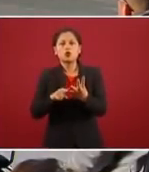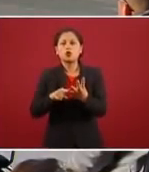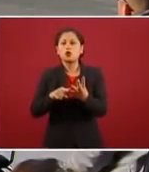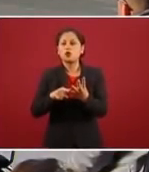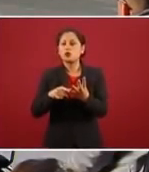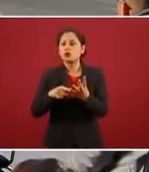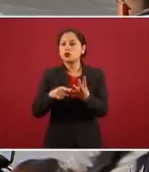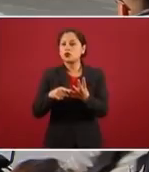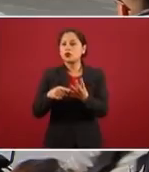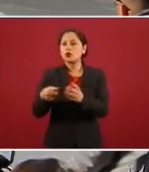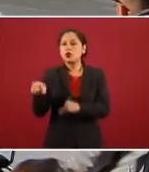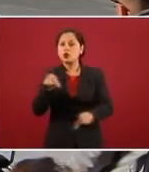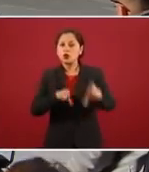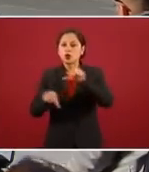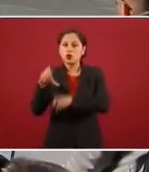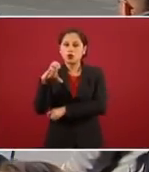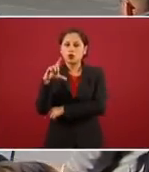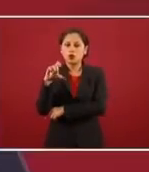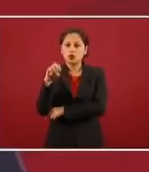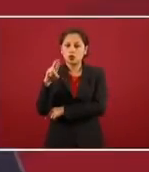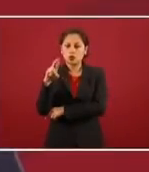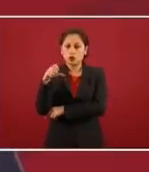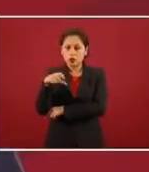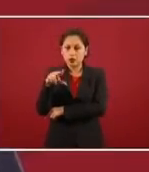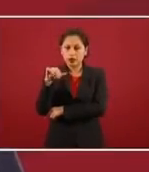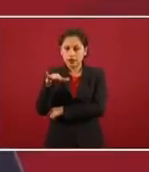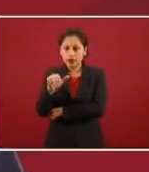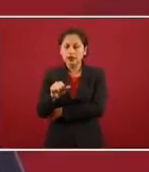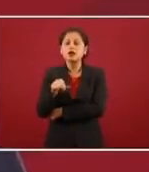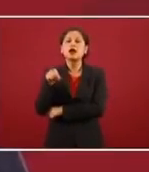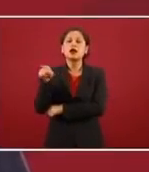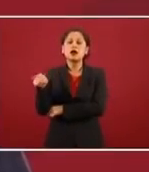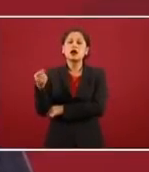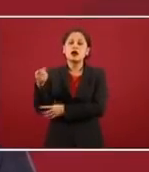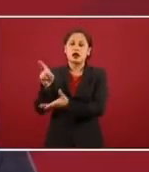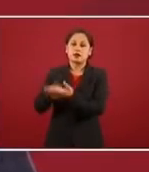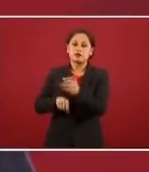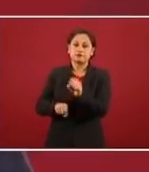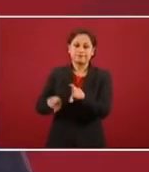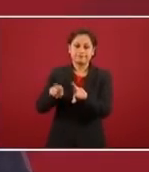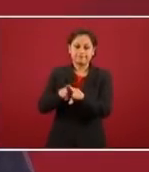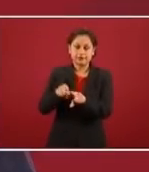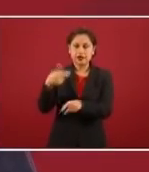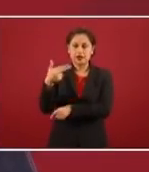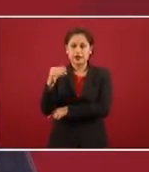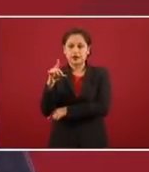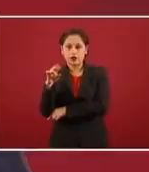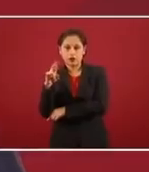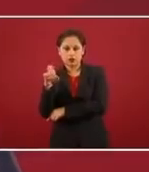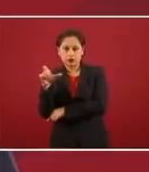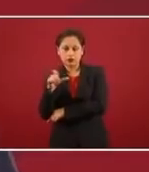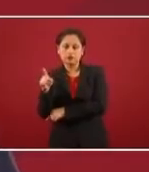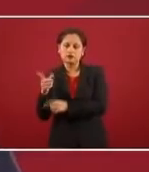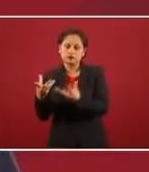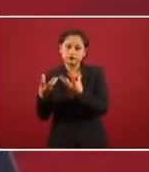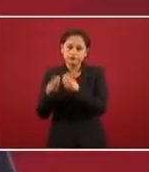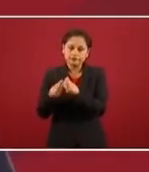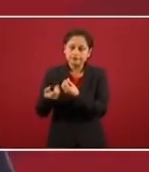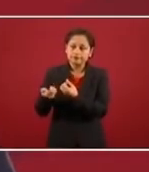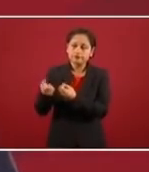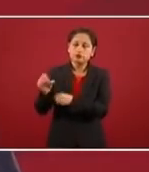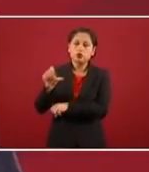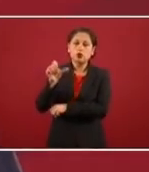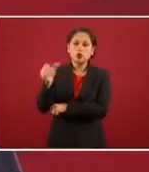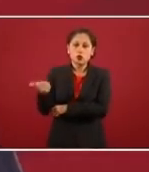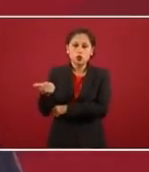que de hecho es el producto análogo original de la hidroxicloroquina, en combinación con un antibiótico, un